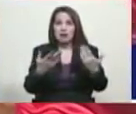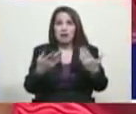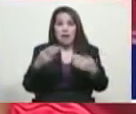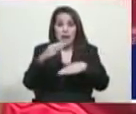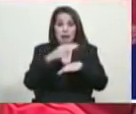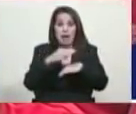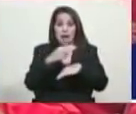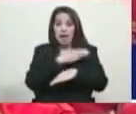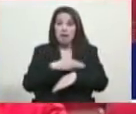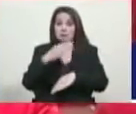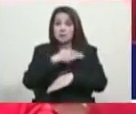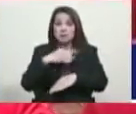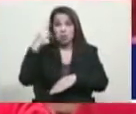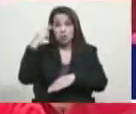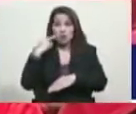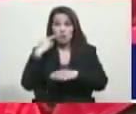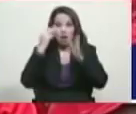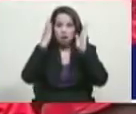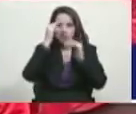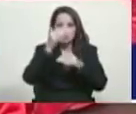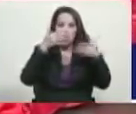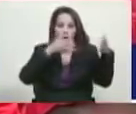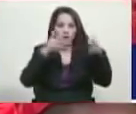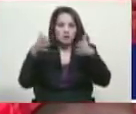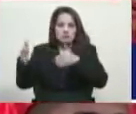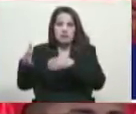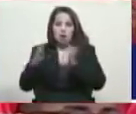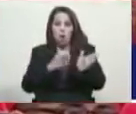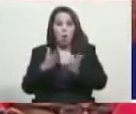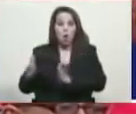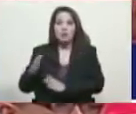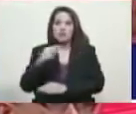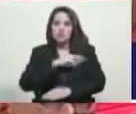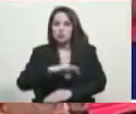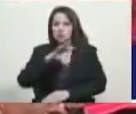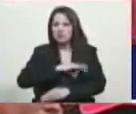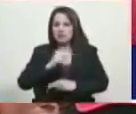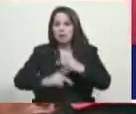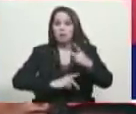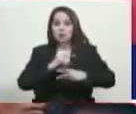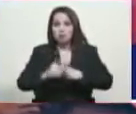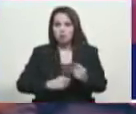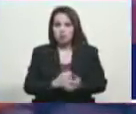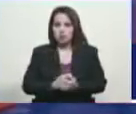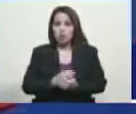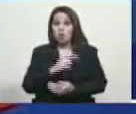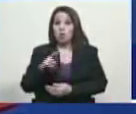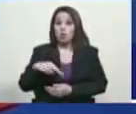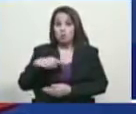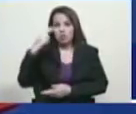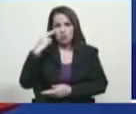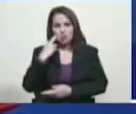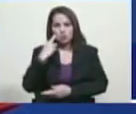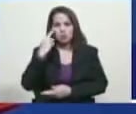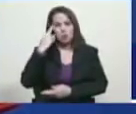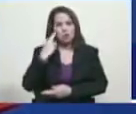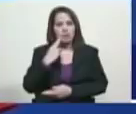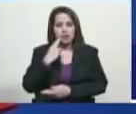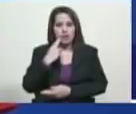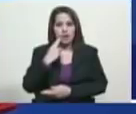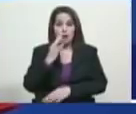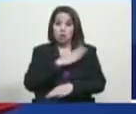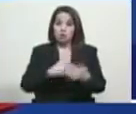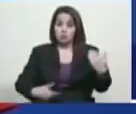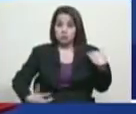orienta con orden social y en lo productivo. Nuestra revolución bolivariana con el presidente Nicolás Maduro